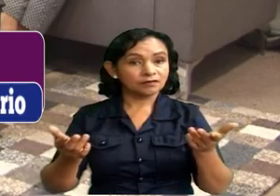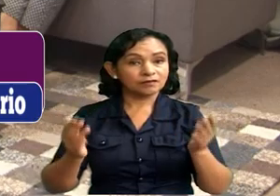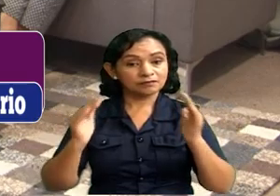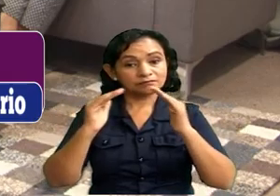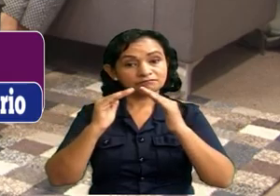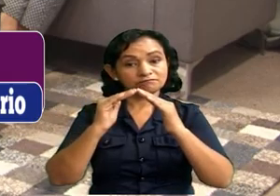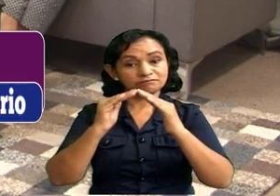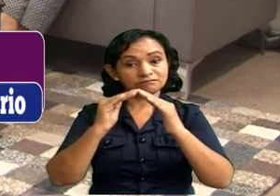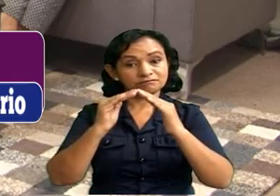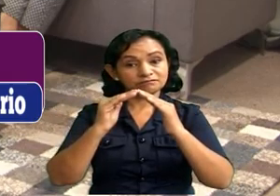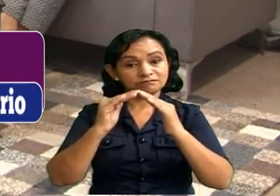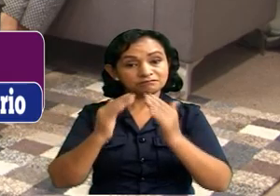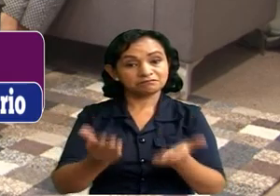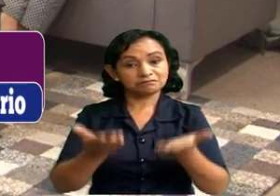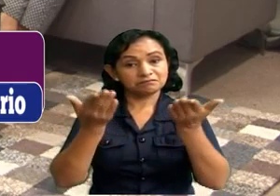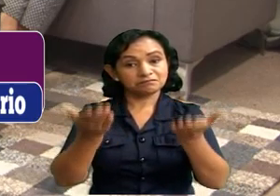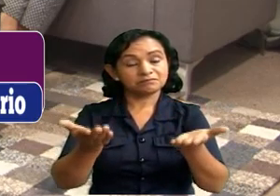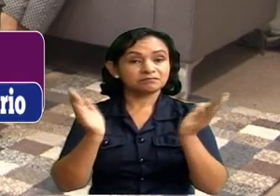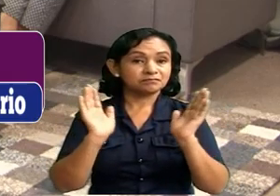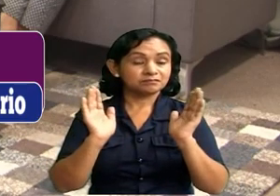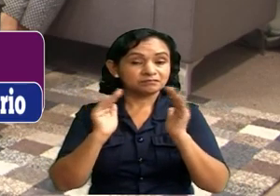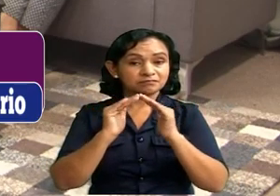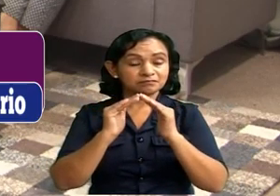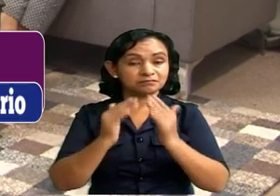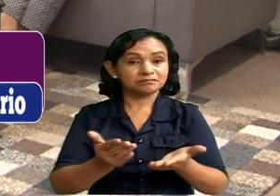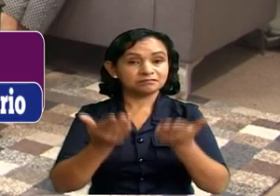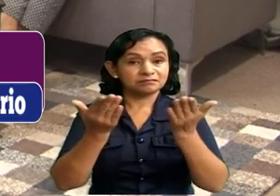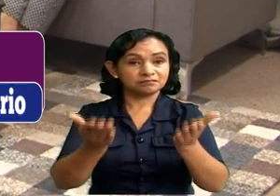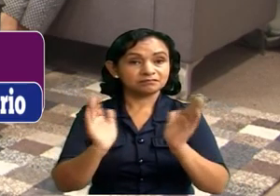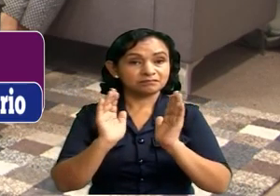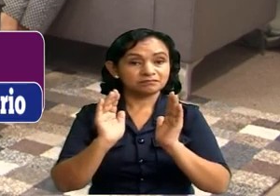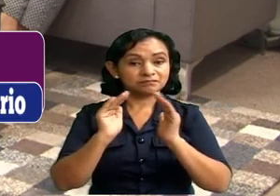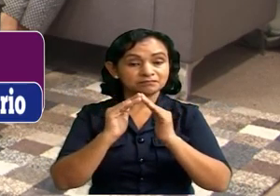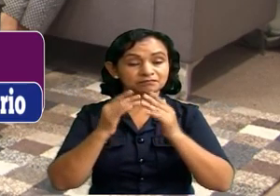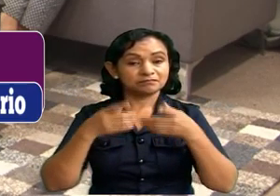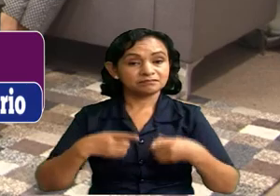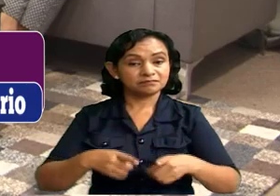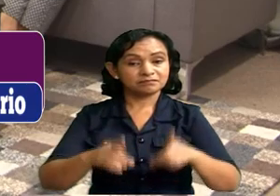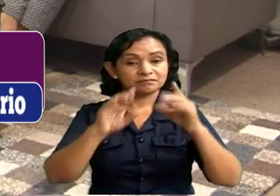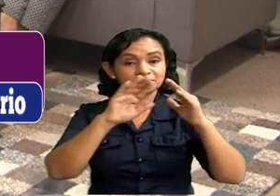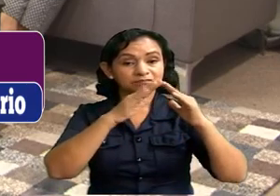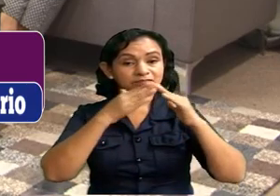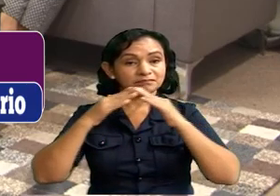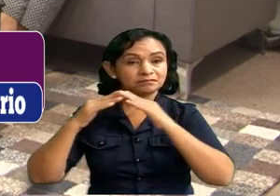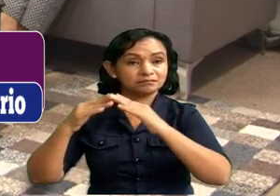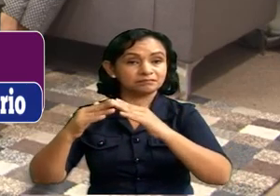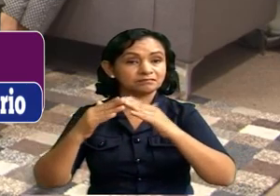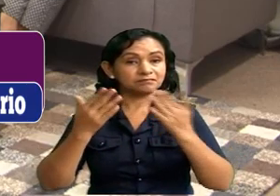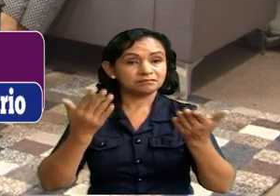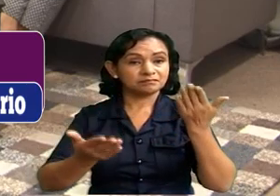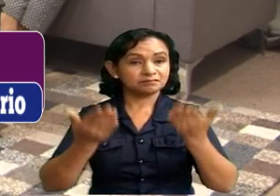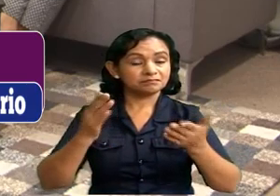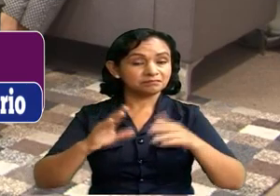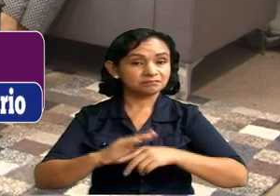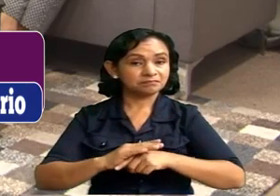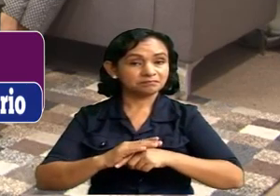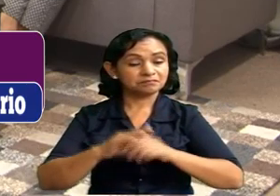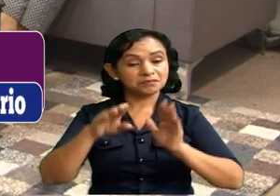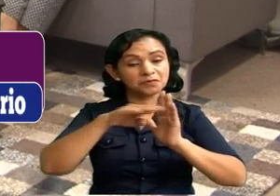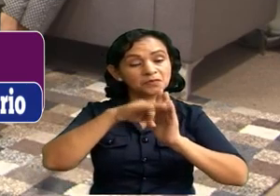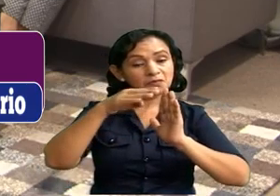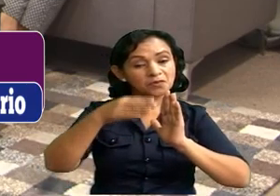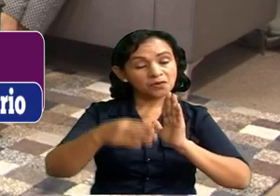una vivienda pequeña, ¿verdad?, que son las que entrega la vivienda digna en nuestros barrios, y les podemos entregar una